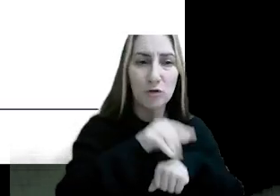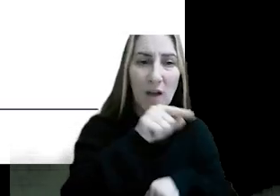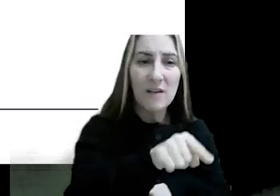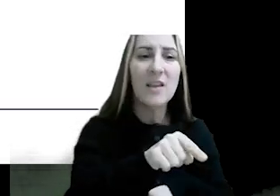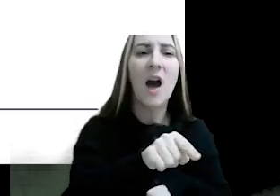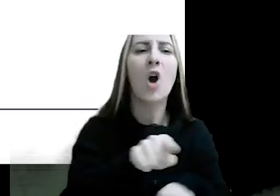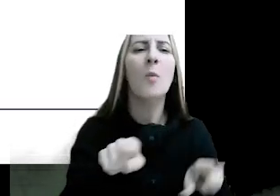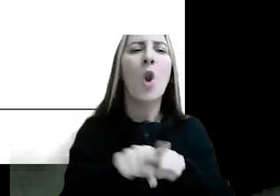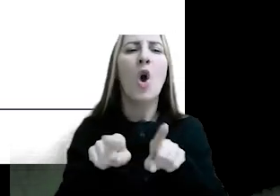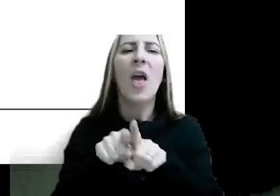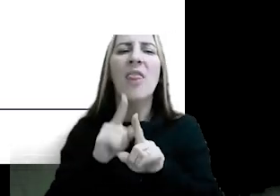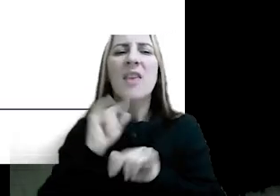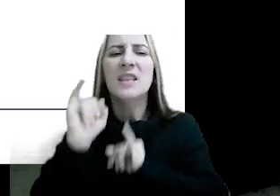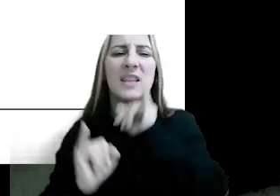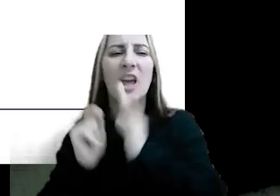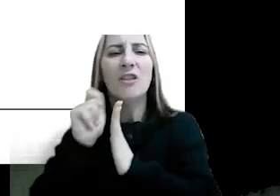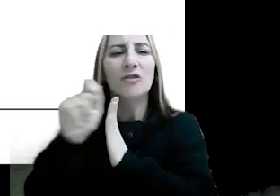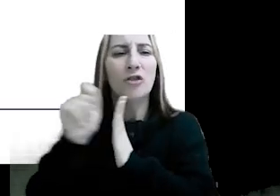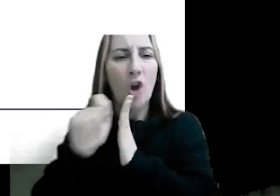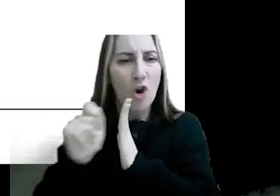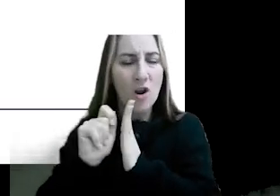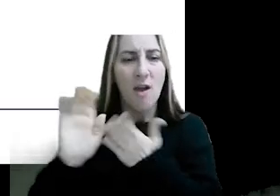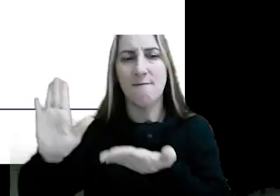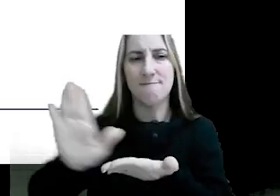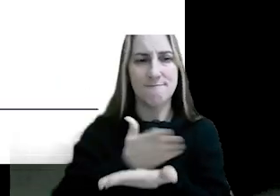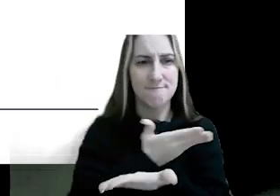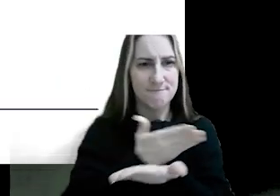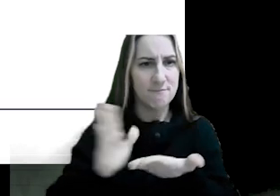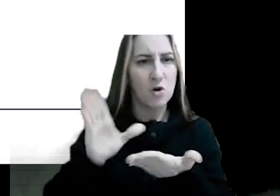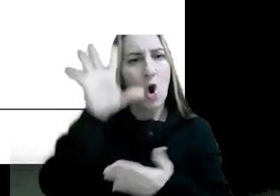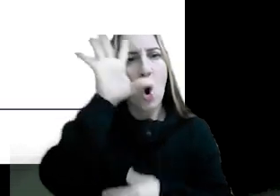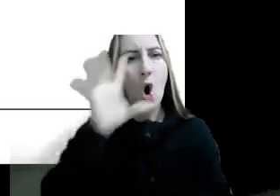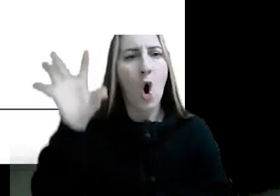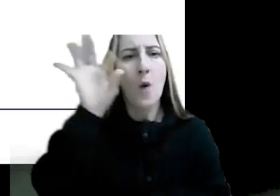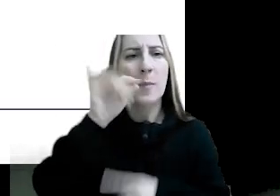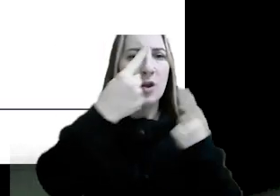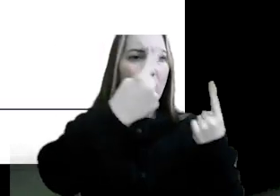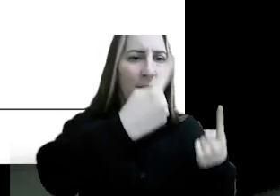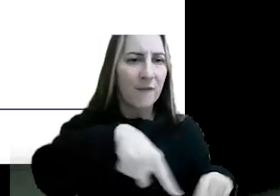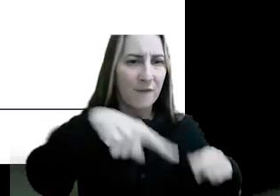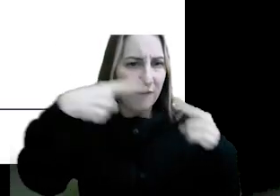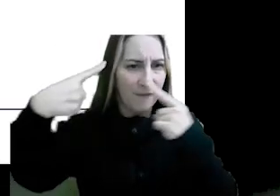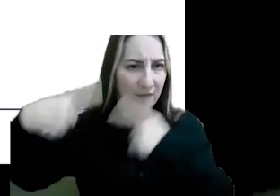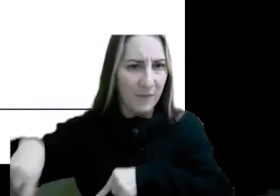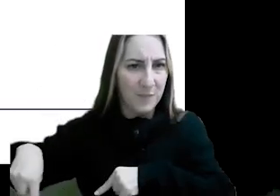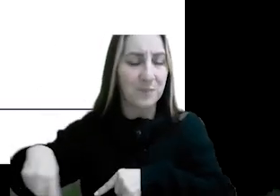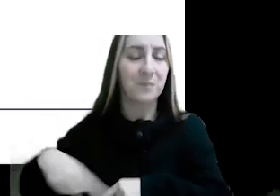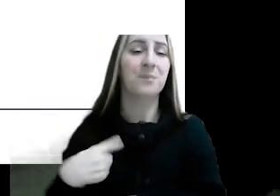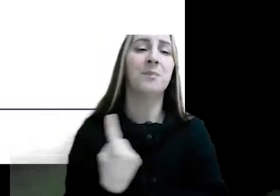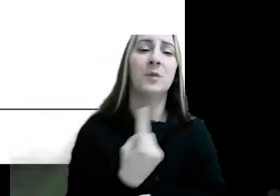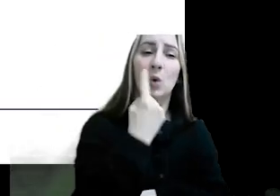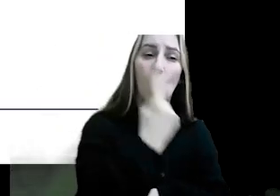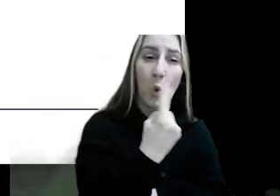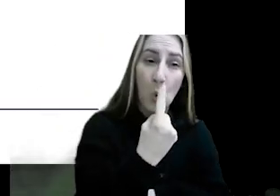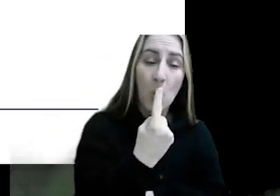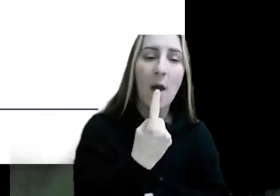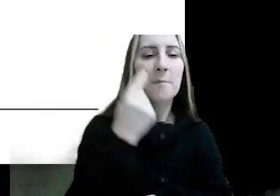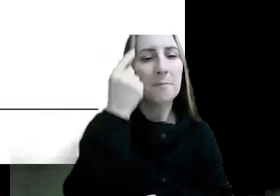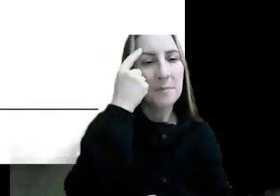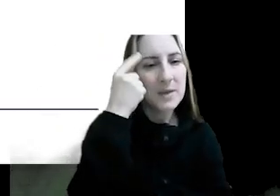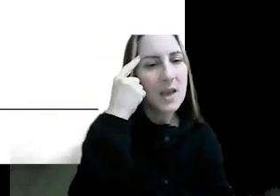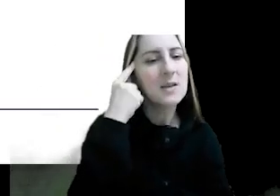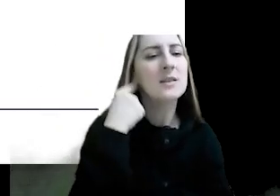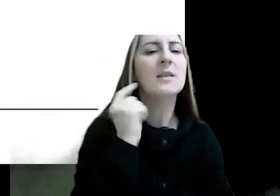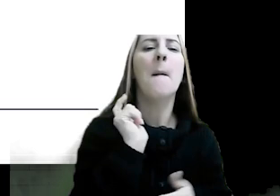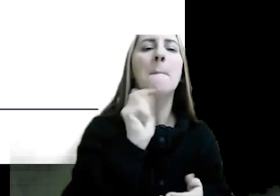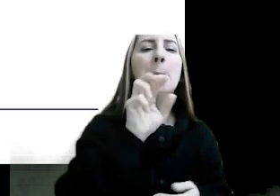doctrina separada en dos opiniones diferentes. Una entendía el concepto de